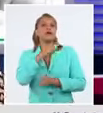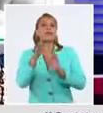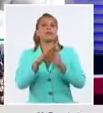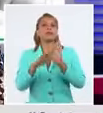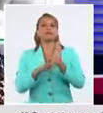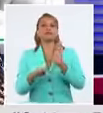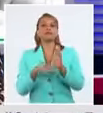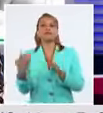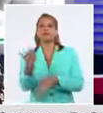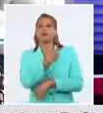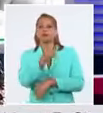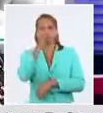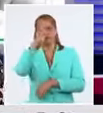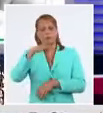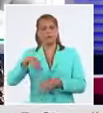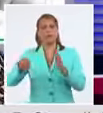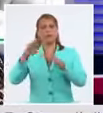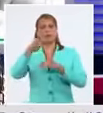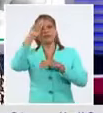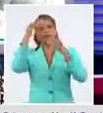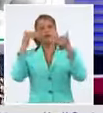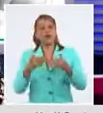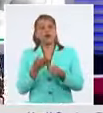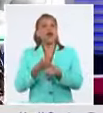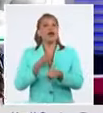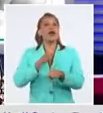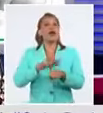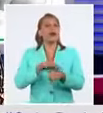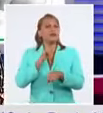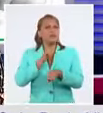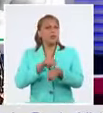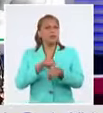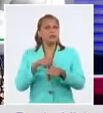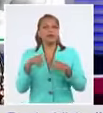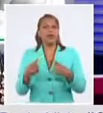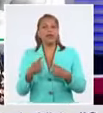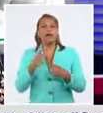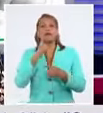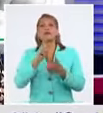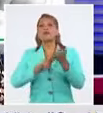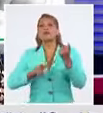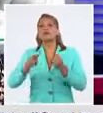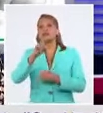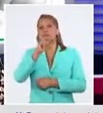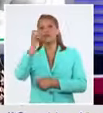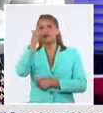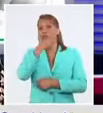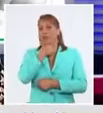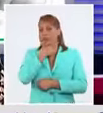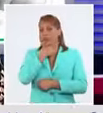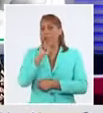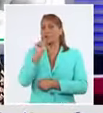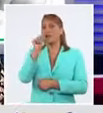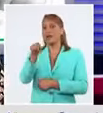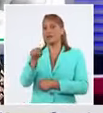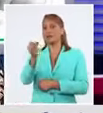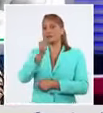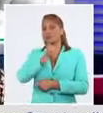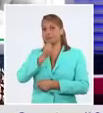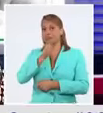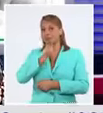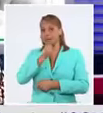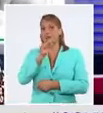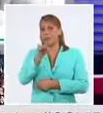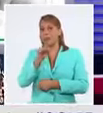Salud Pública. Pero antes queremos ir de inmediato hasta Ciego de Ávila, porque nuestros colegas en esta